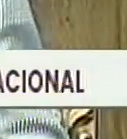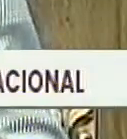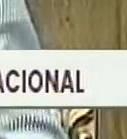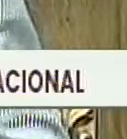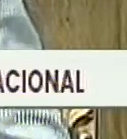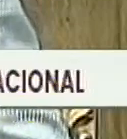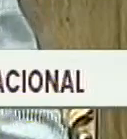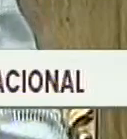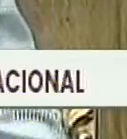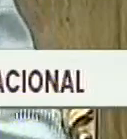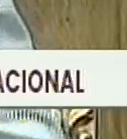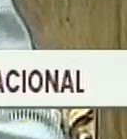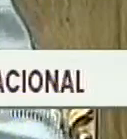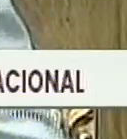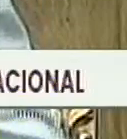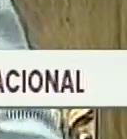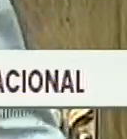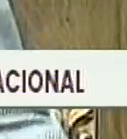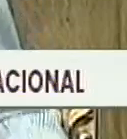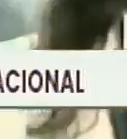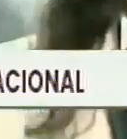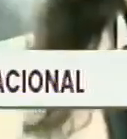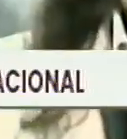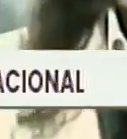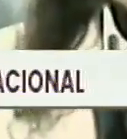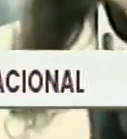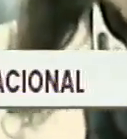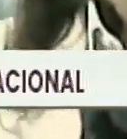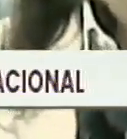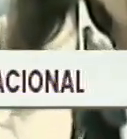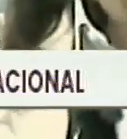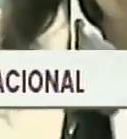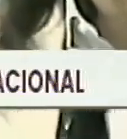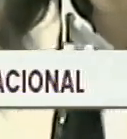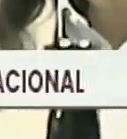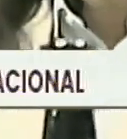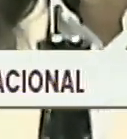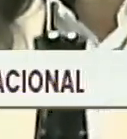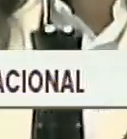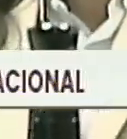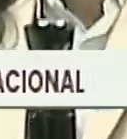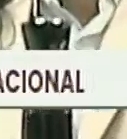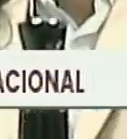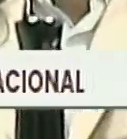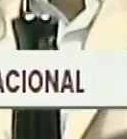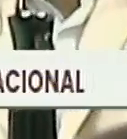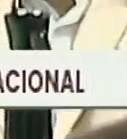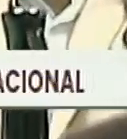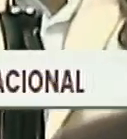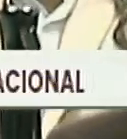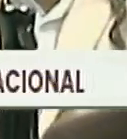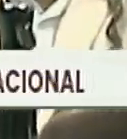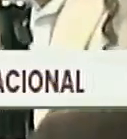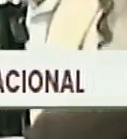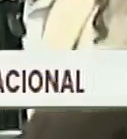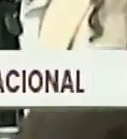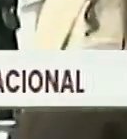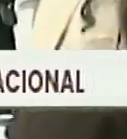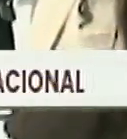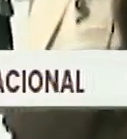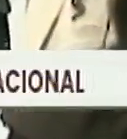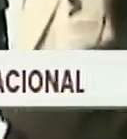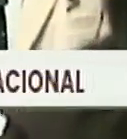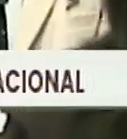15 ciudadanos que esperamos de manera libre, como lo establece la ley, que esta Cámara decida sobre